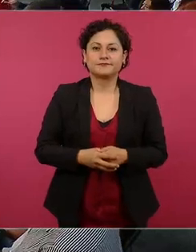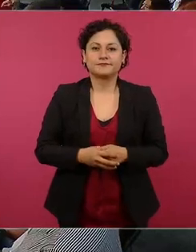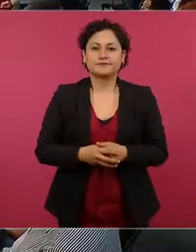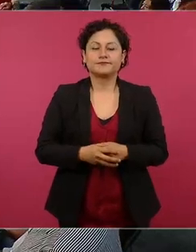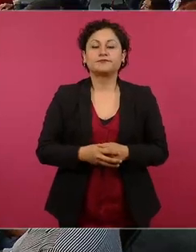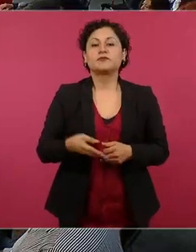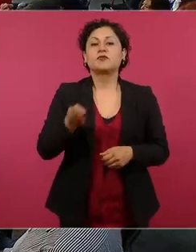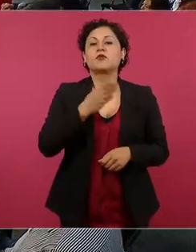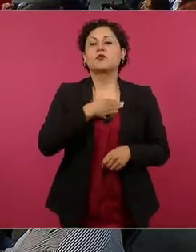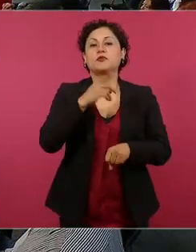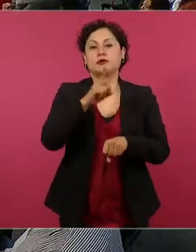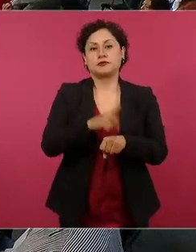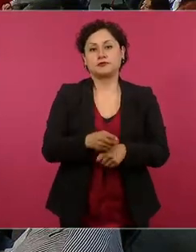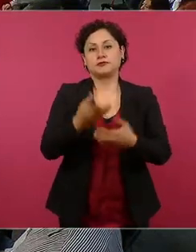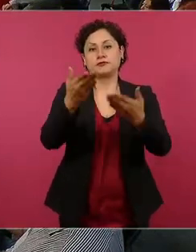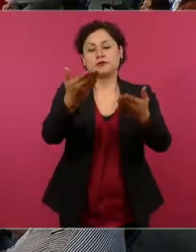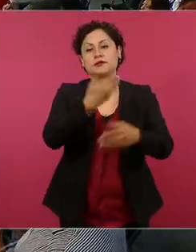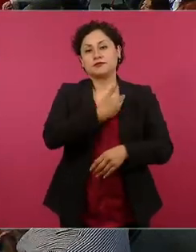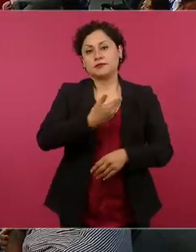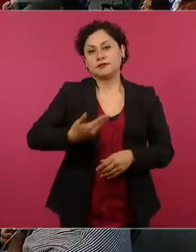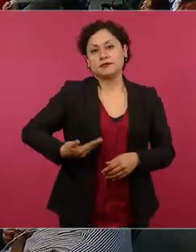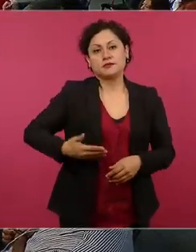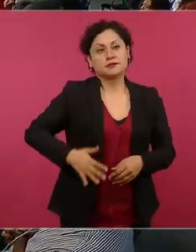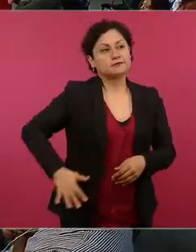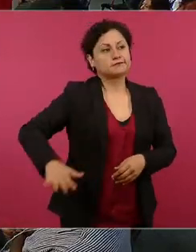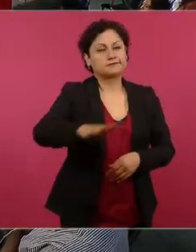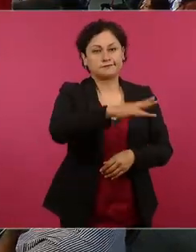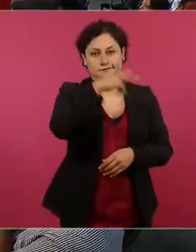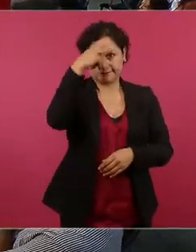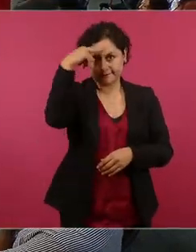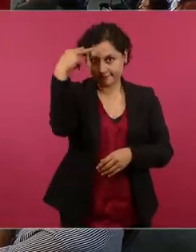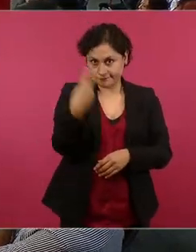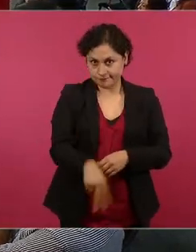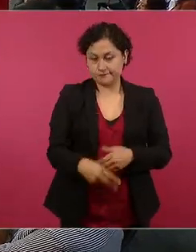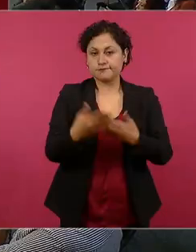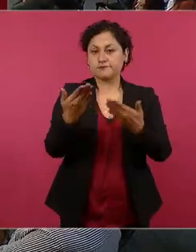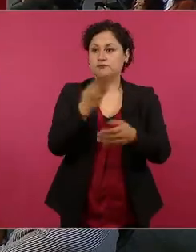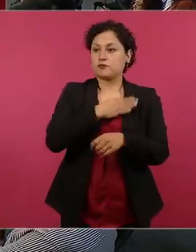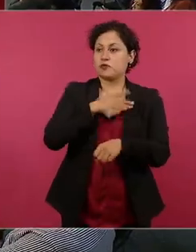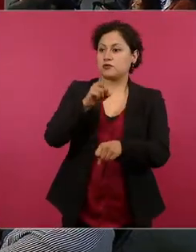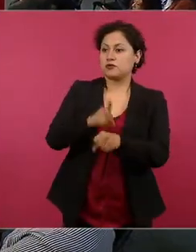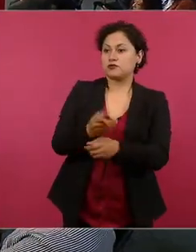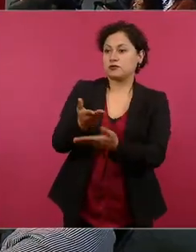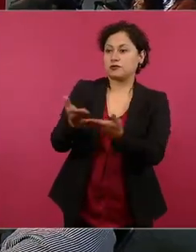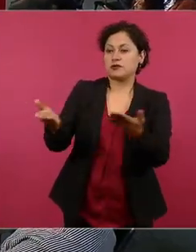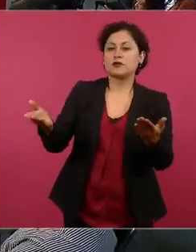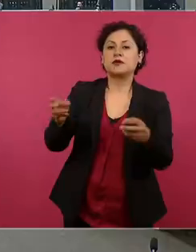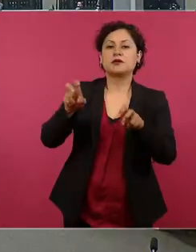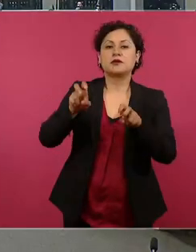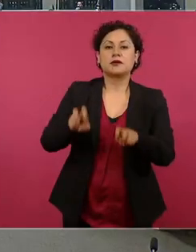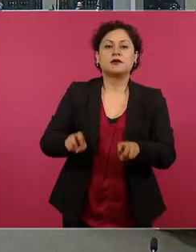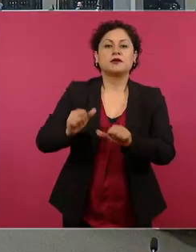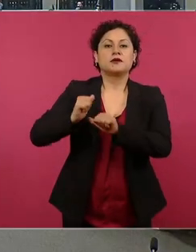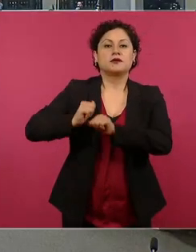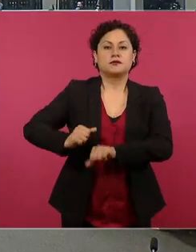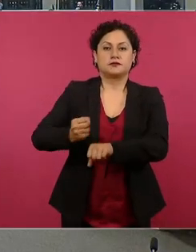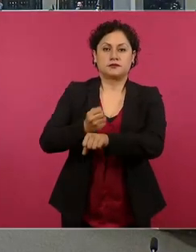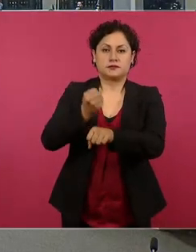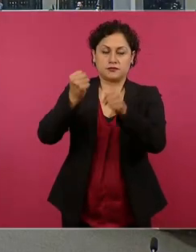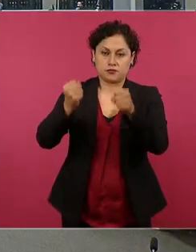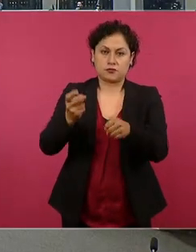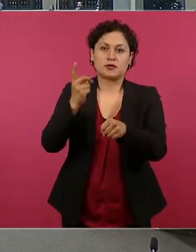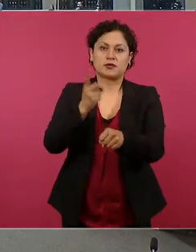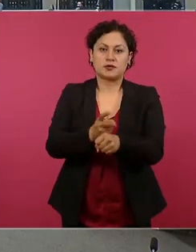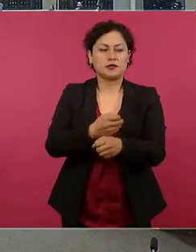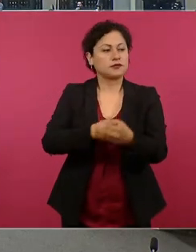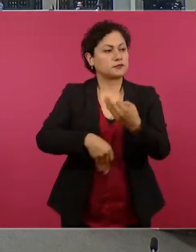Muy buenos días, presidente de todos los mexicanos. Buenos días al Gabinete de Seguridad. Buenos días a los colegas. Soy su servidor Carlos